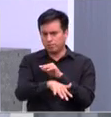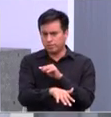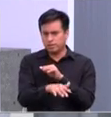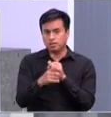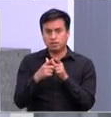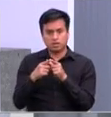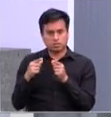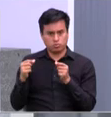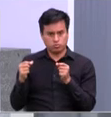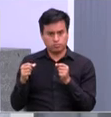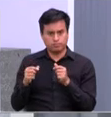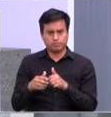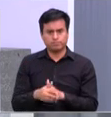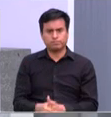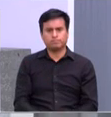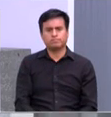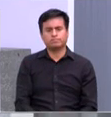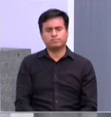en Japón.